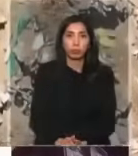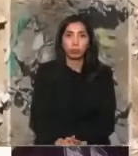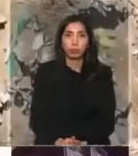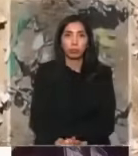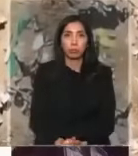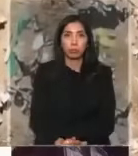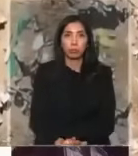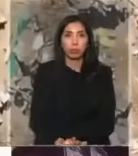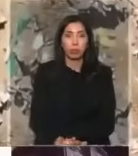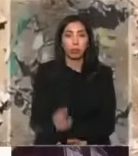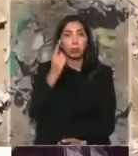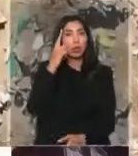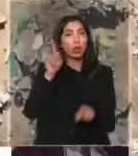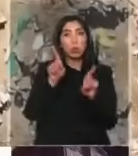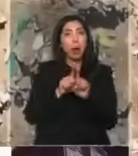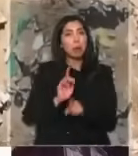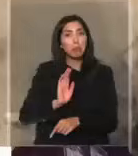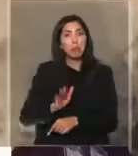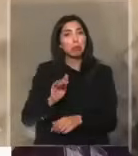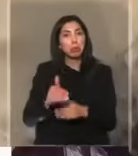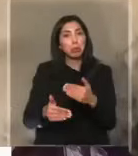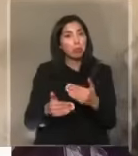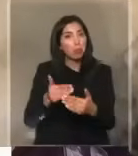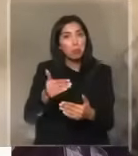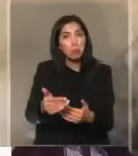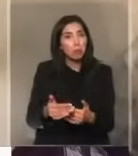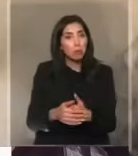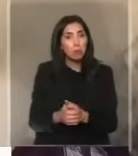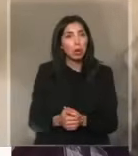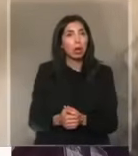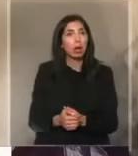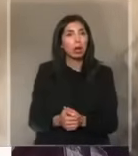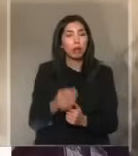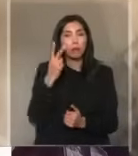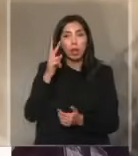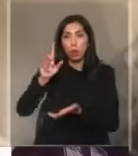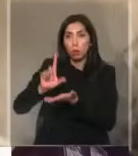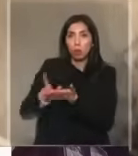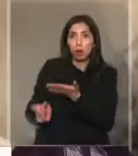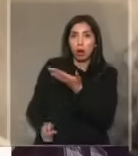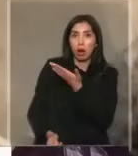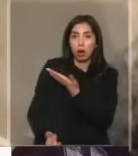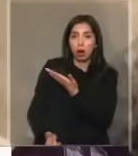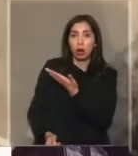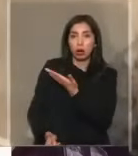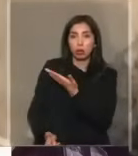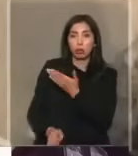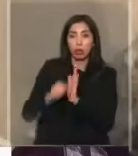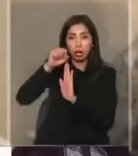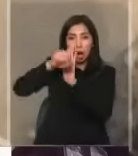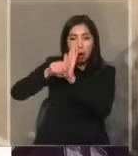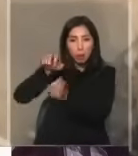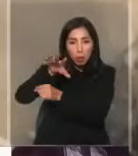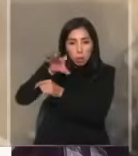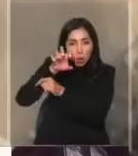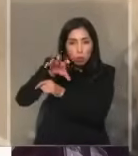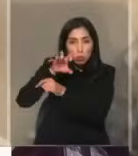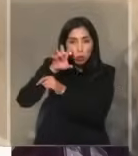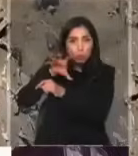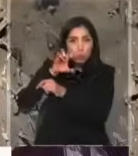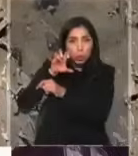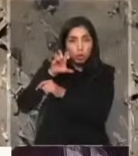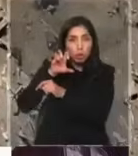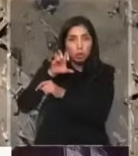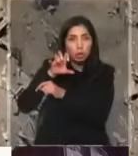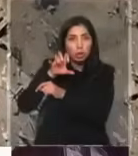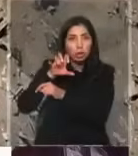Pero todo sigue igual. A la luz de lo que ocurre en este lugar y que pudimos registrar con nuestras cámaras recientemente,